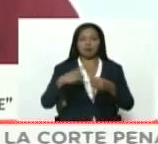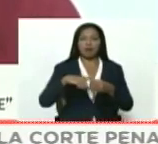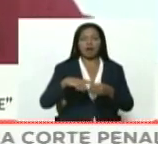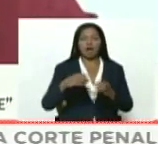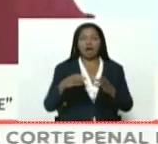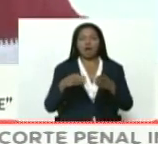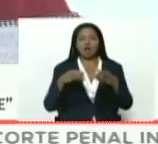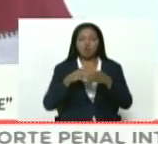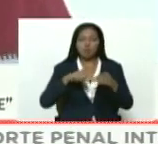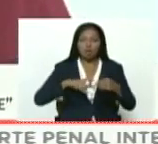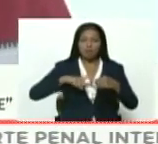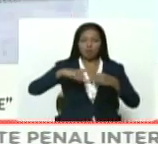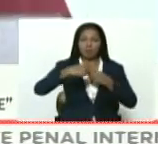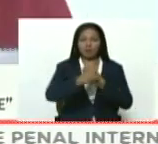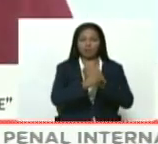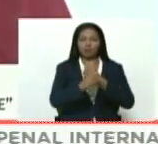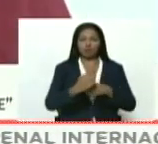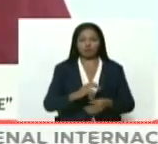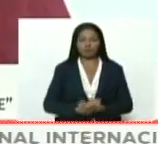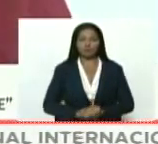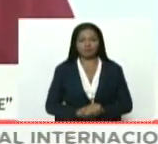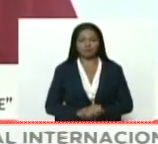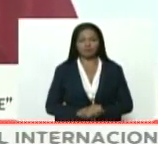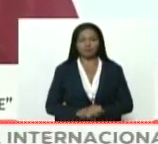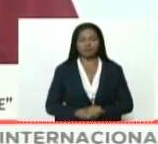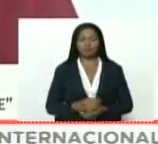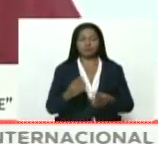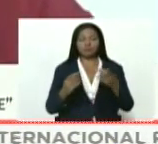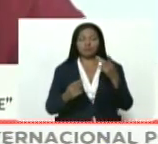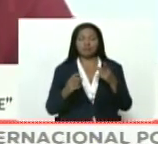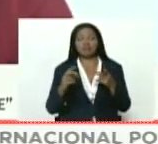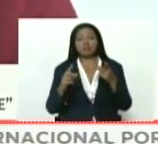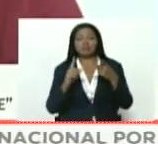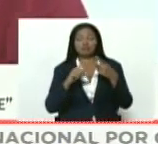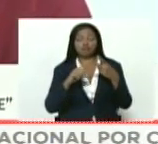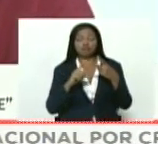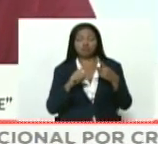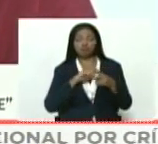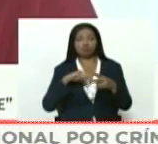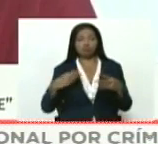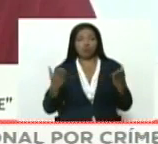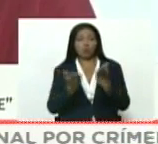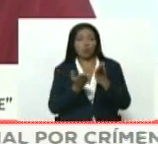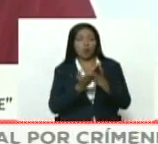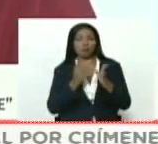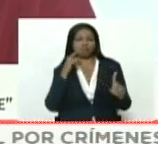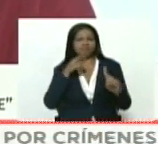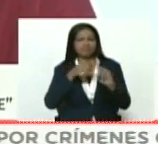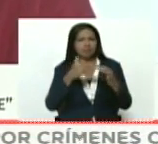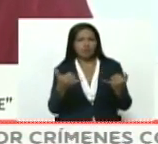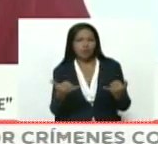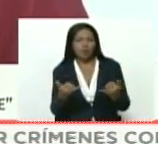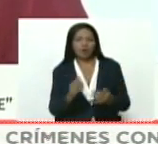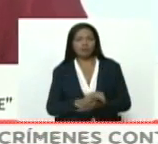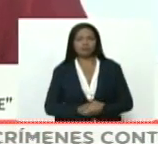que ya vamos a hablar de eso. Y en el segundo momento de la escuela, que lo hemos definido a partir